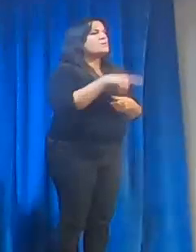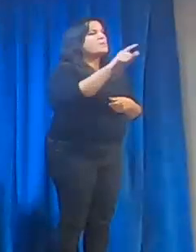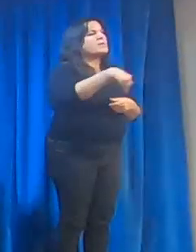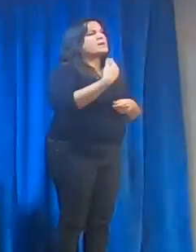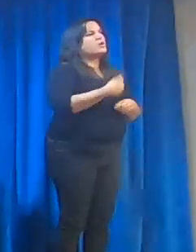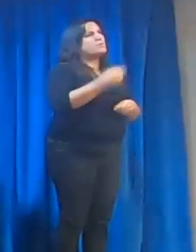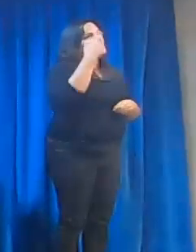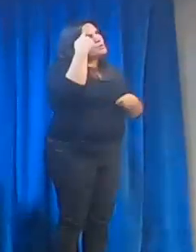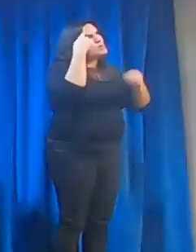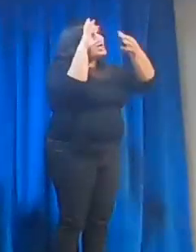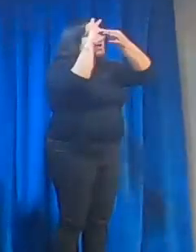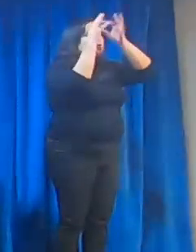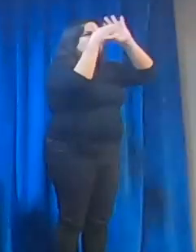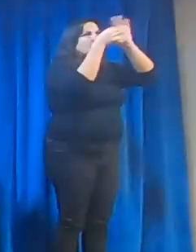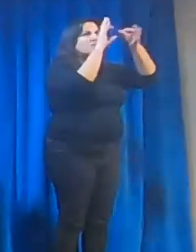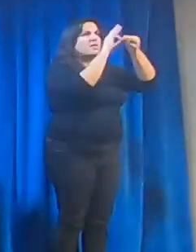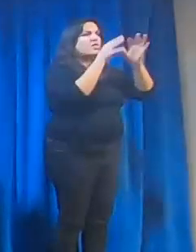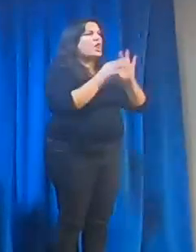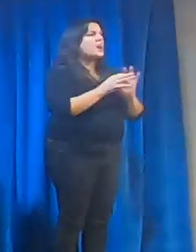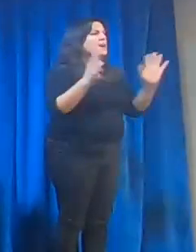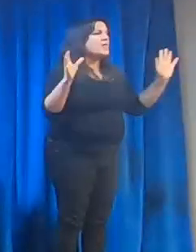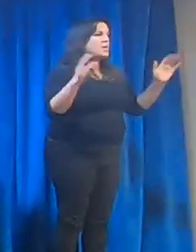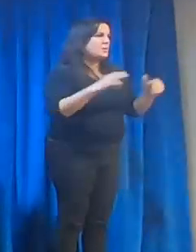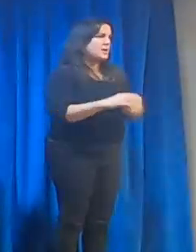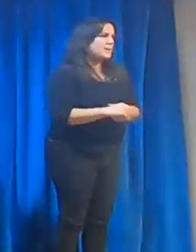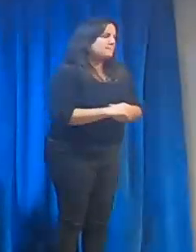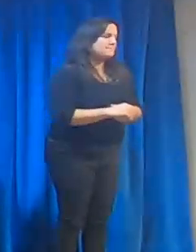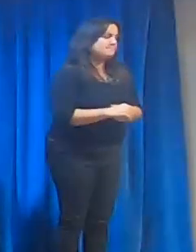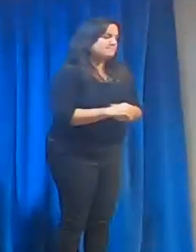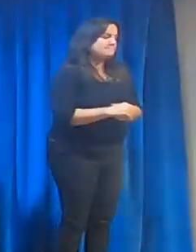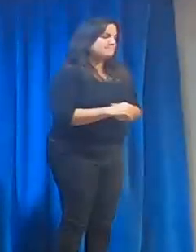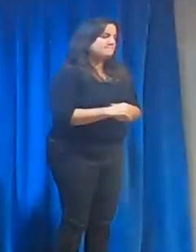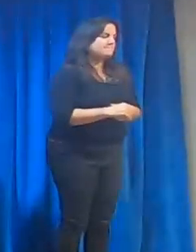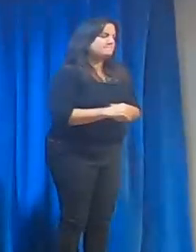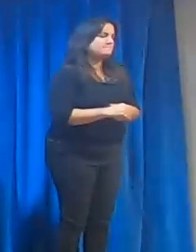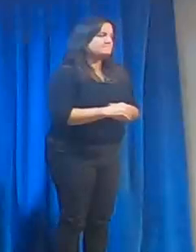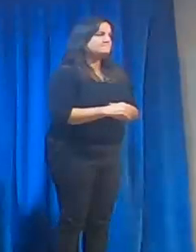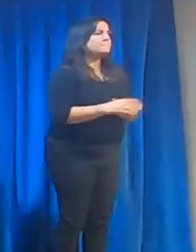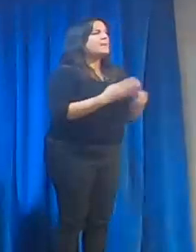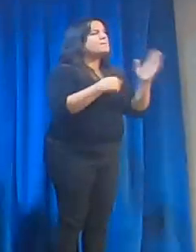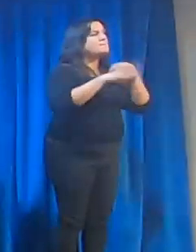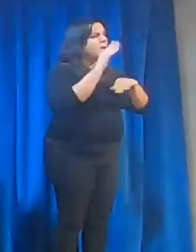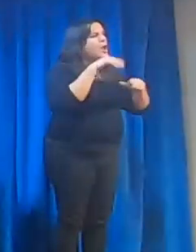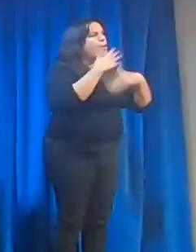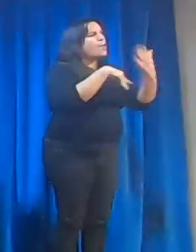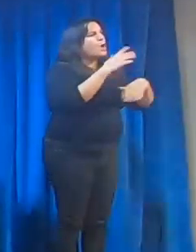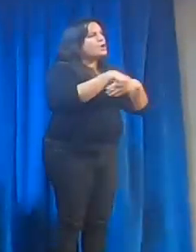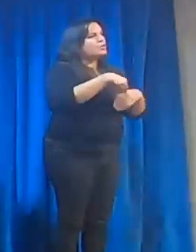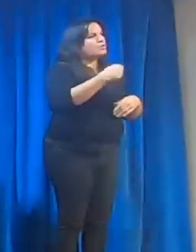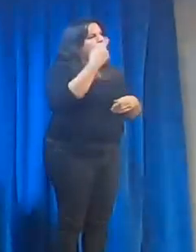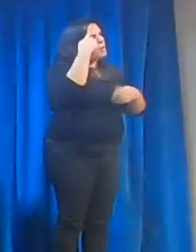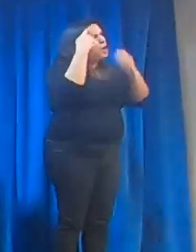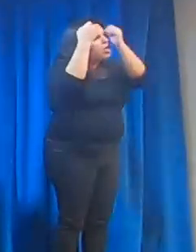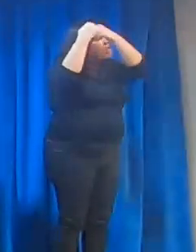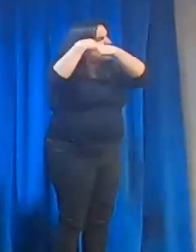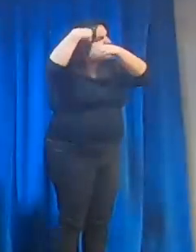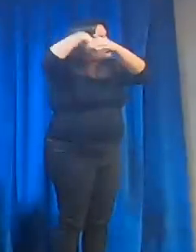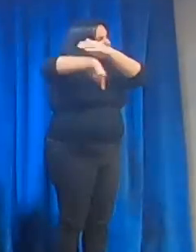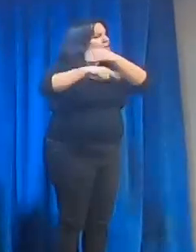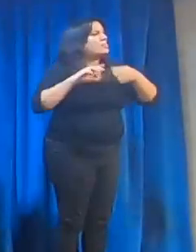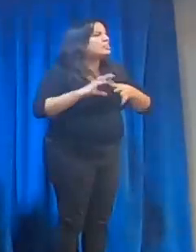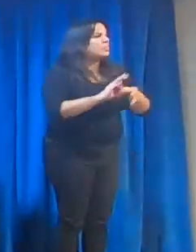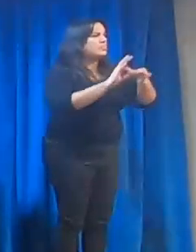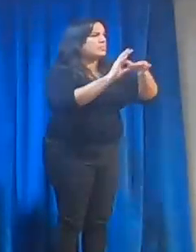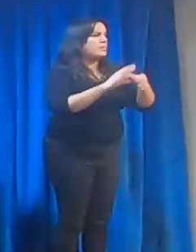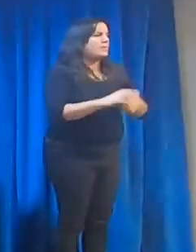digo, cierto juego más ligado a veces con lo inconsciente, ¿no? La arena, como otro material, sería